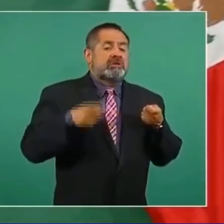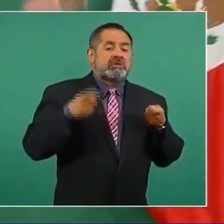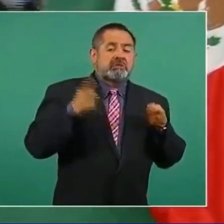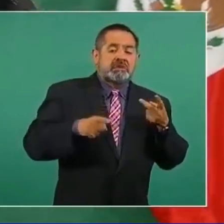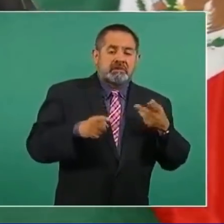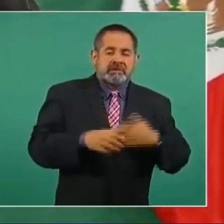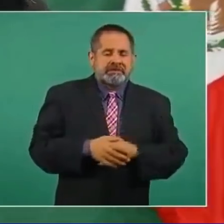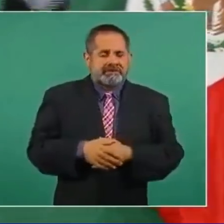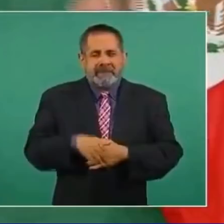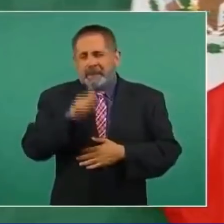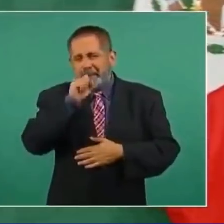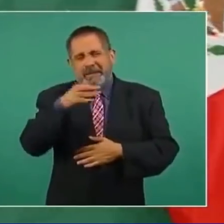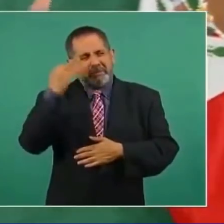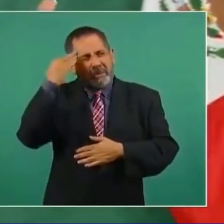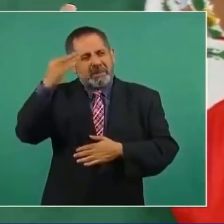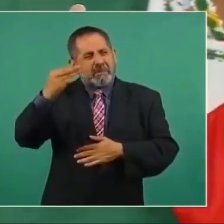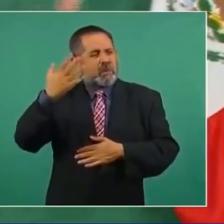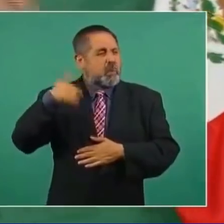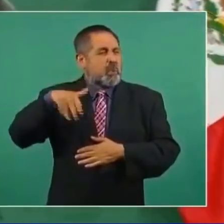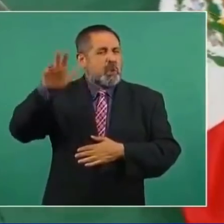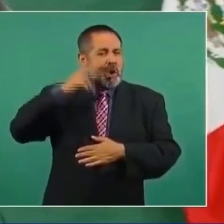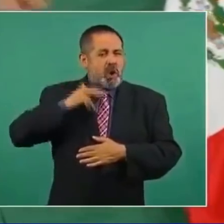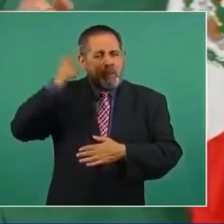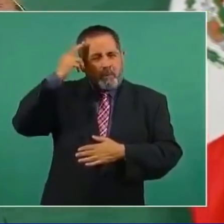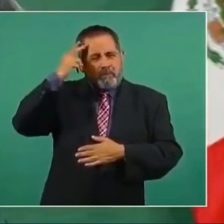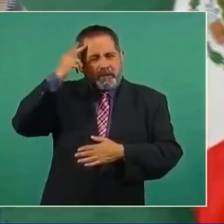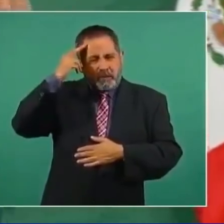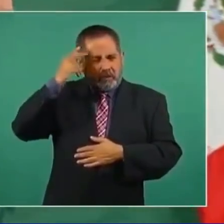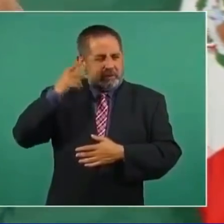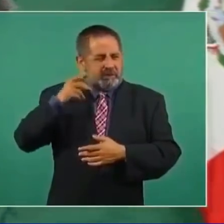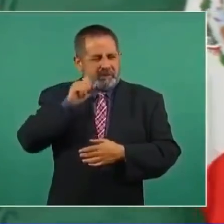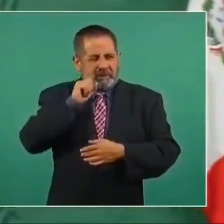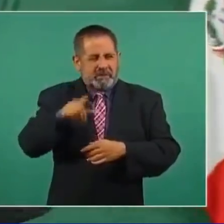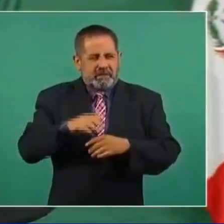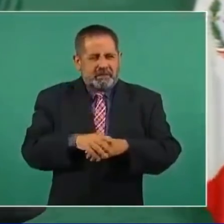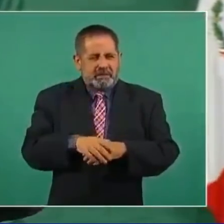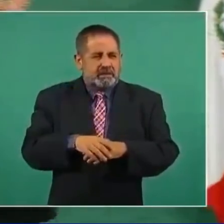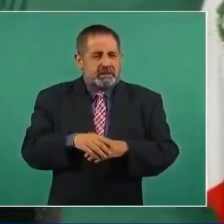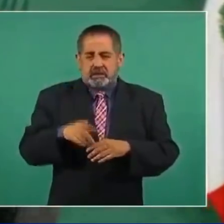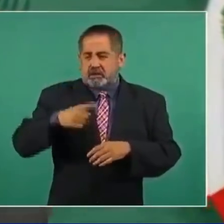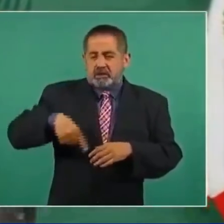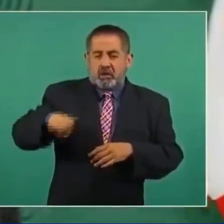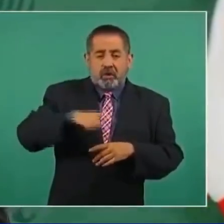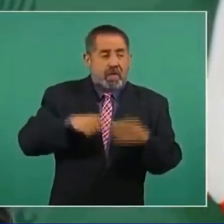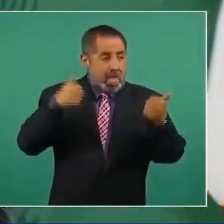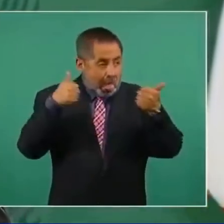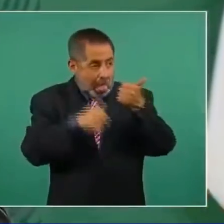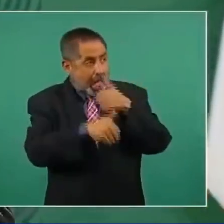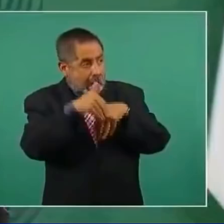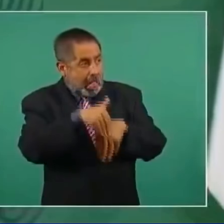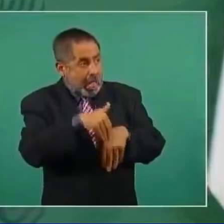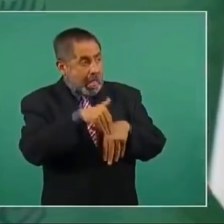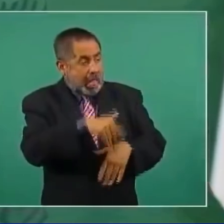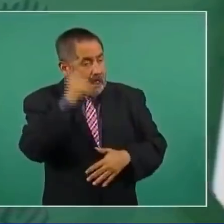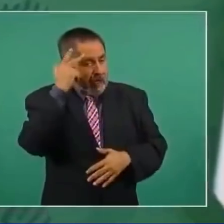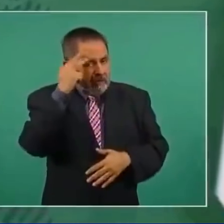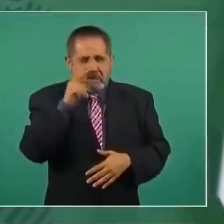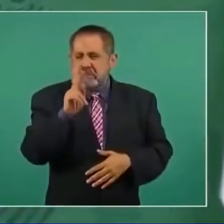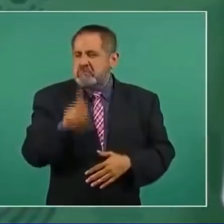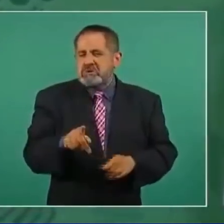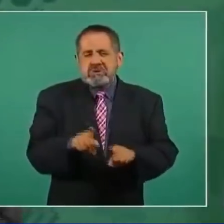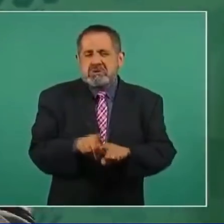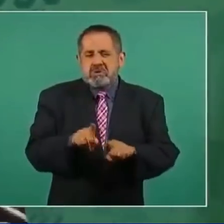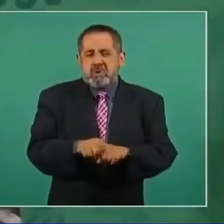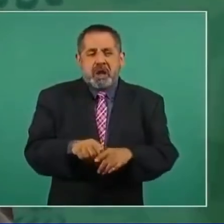como sucedió en el Porfiriato, que la intelectualidad y el periodismo estaban al servicio del régimen, en este caso,